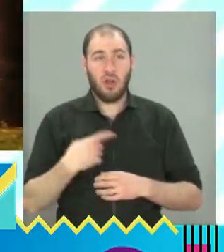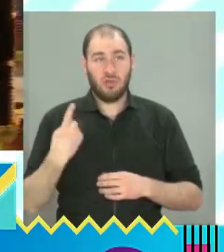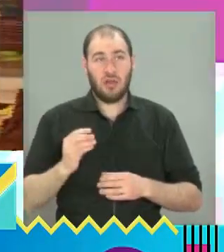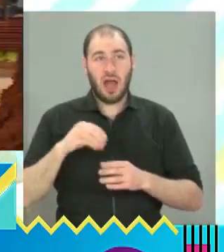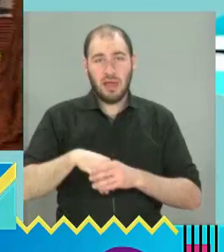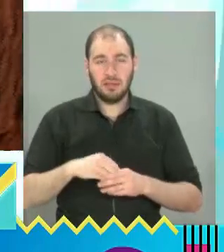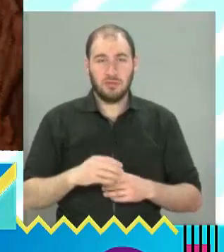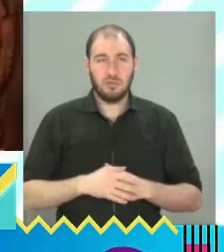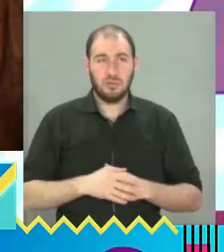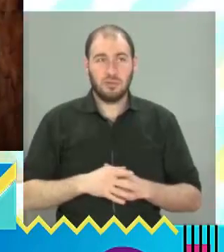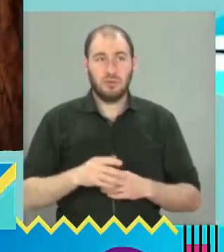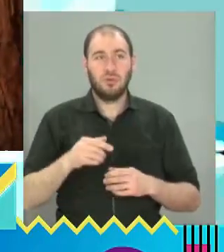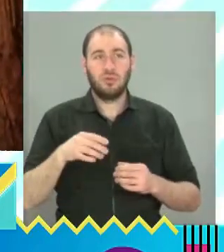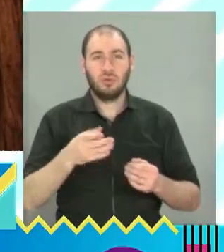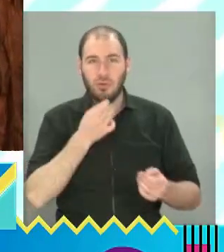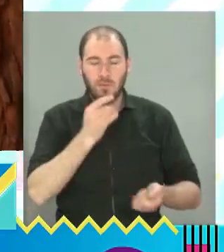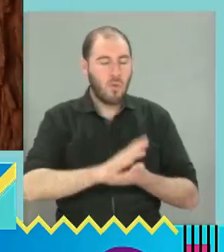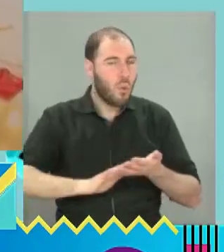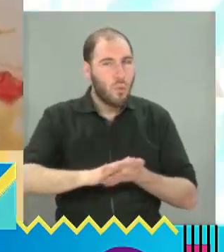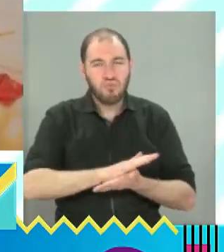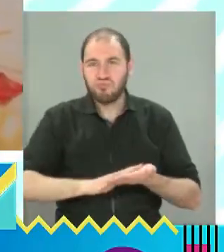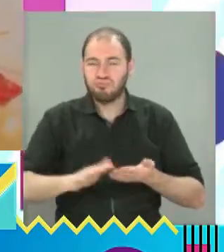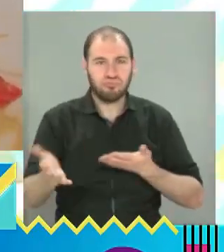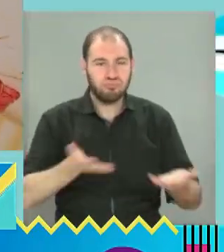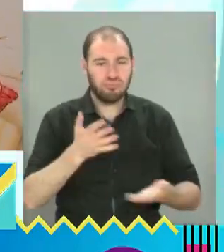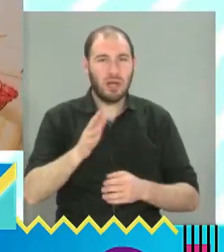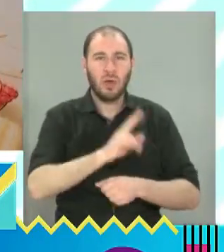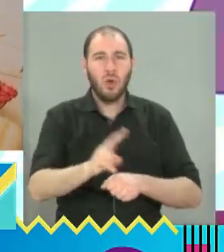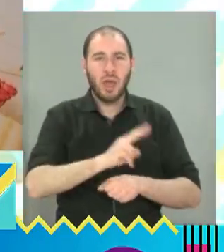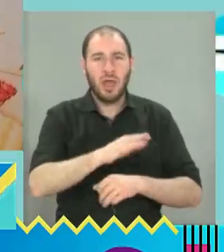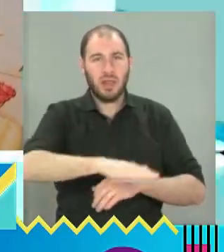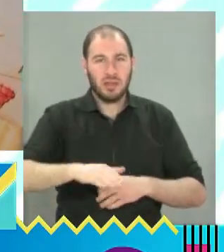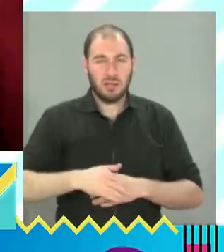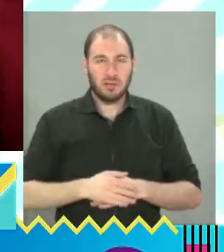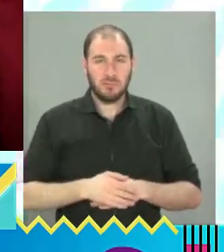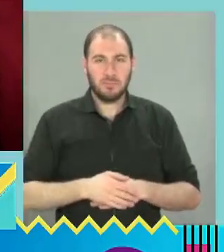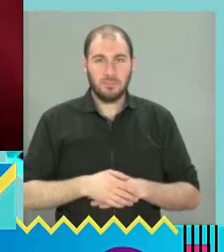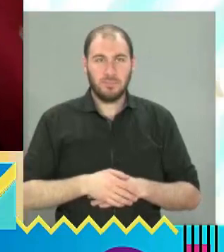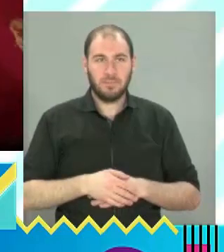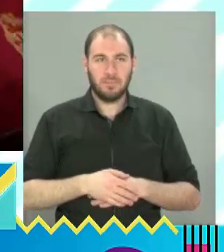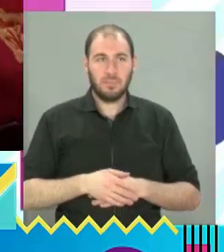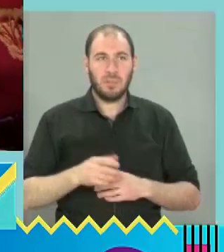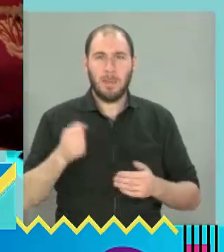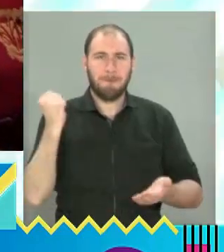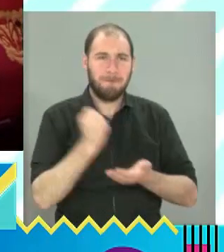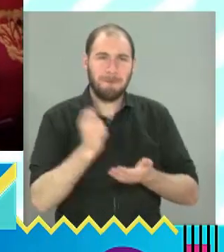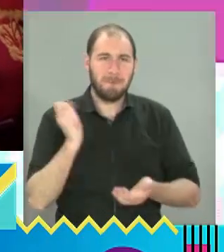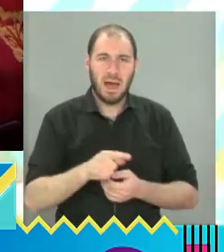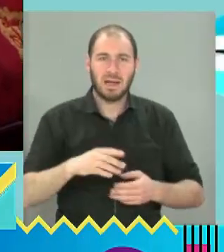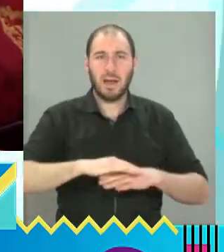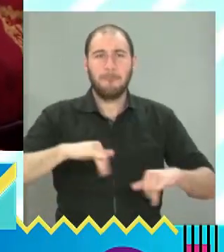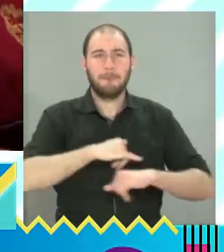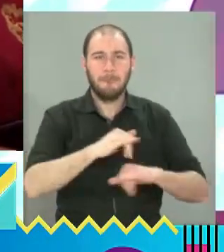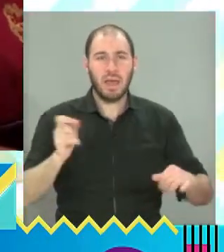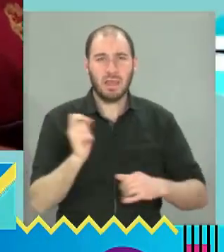adentro y hemos tenido que hacer malabares, ¿verdad?, para poder cubrir a los chicos, ¿me entendés?, de realmente de la estigmatización de que generan